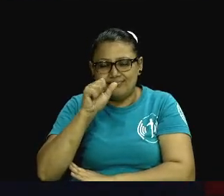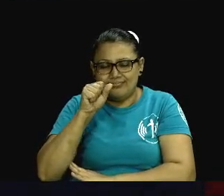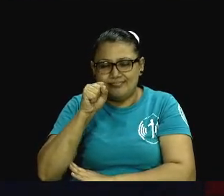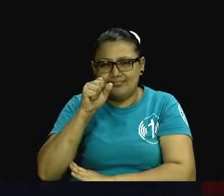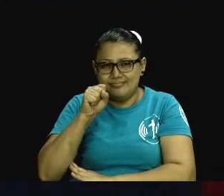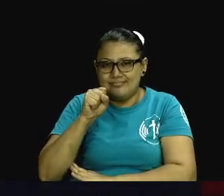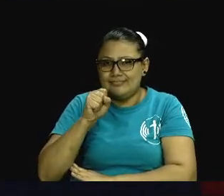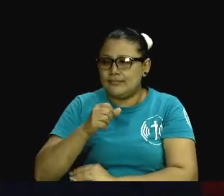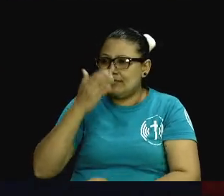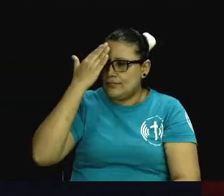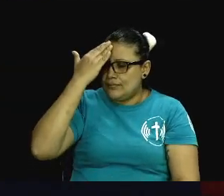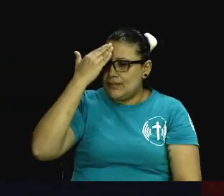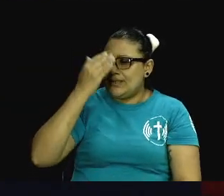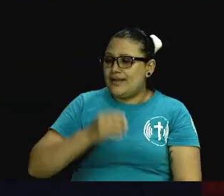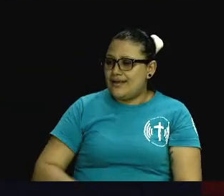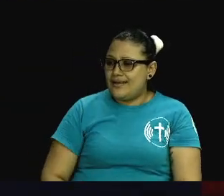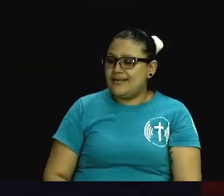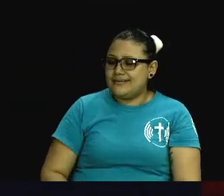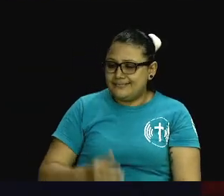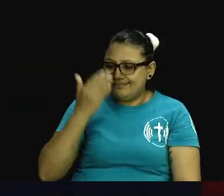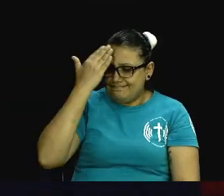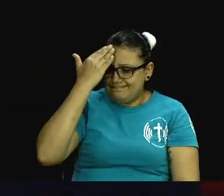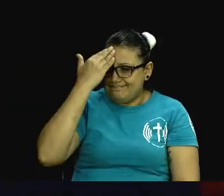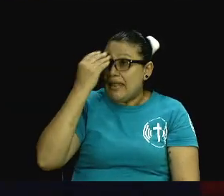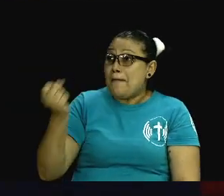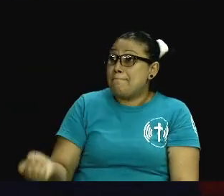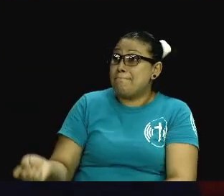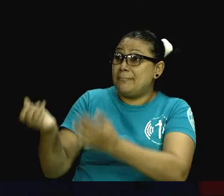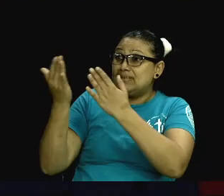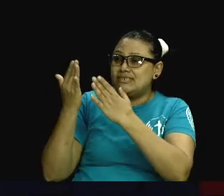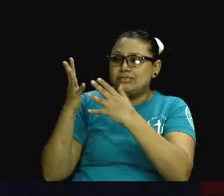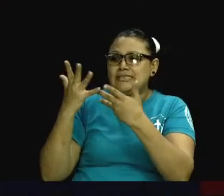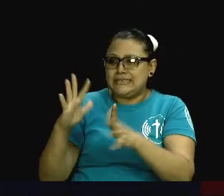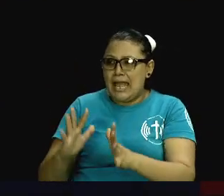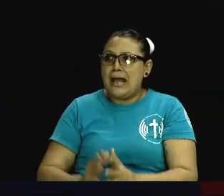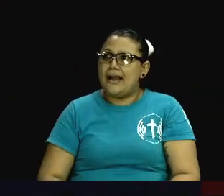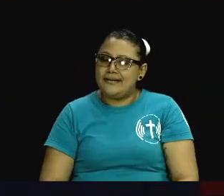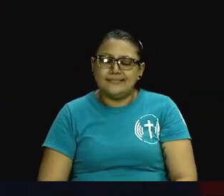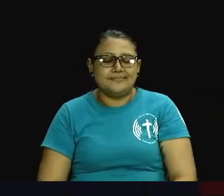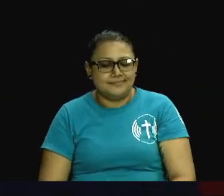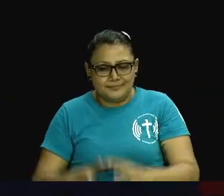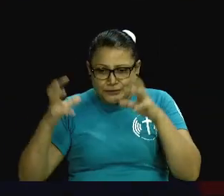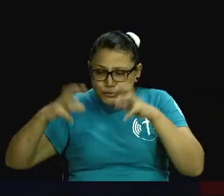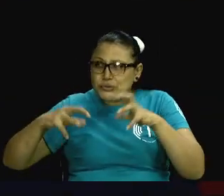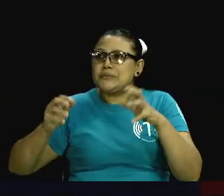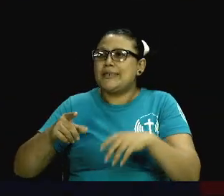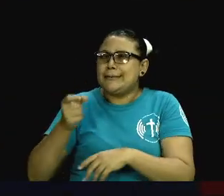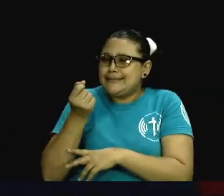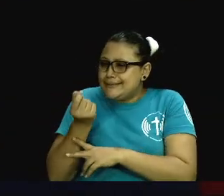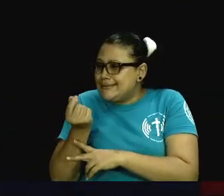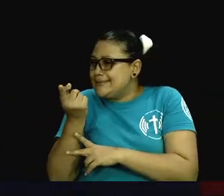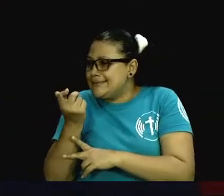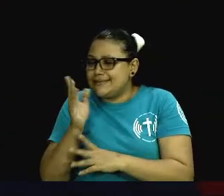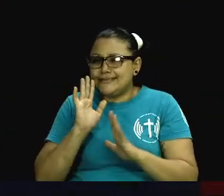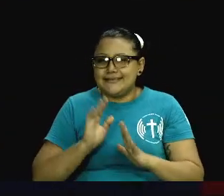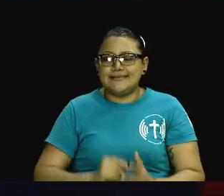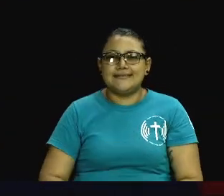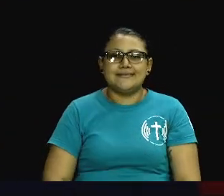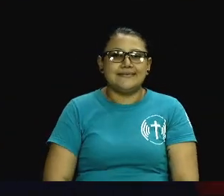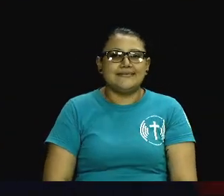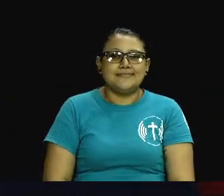dijo la bendición ya viene cualquiera hubiera dicho no hago quizá no me llores nube de viento